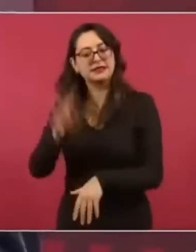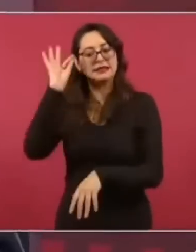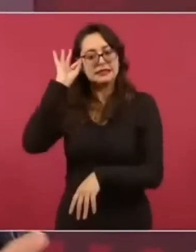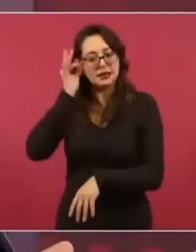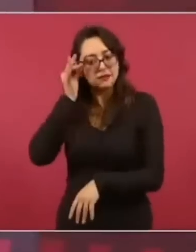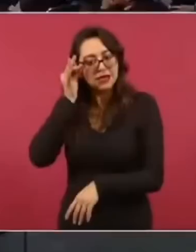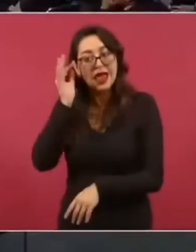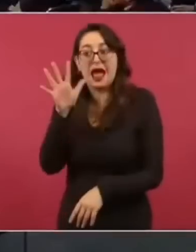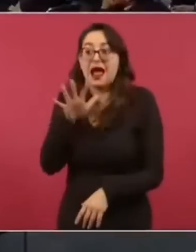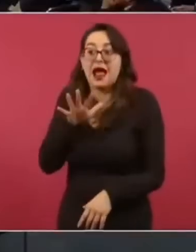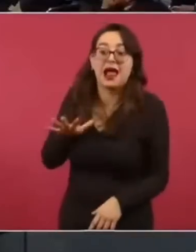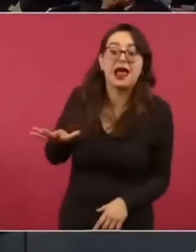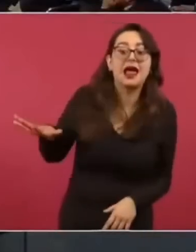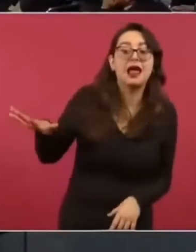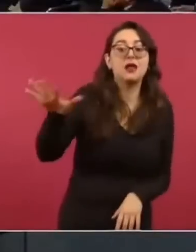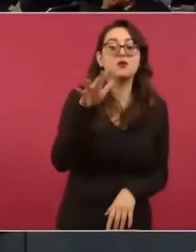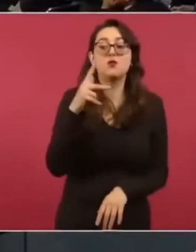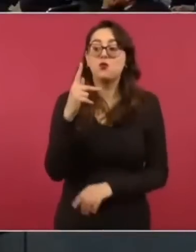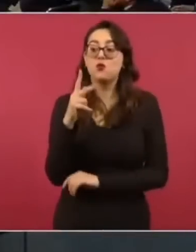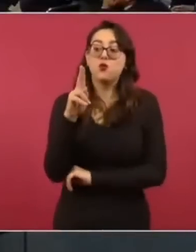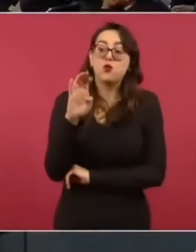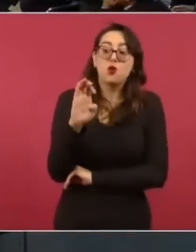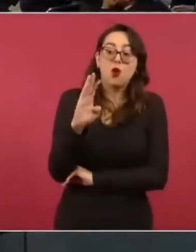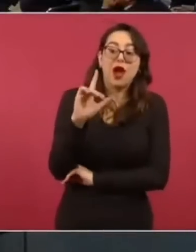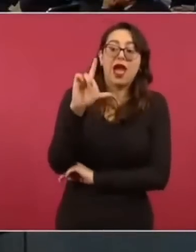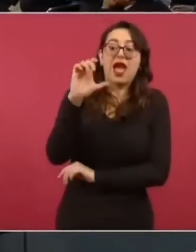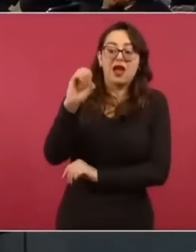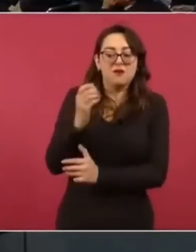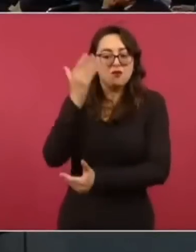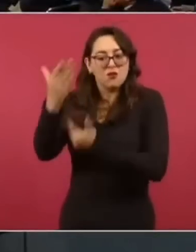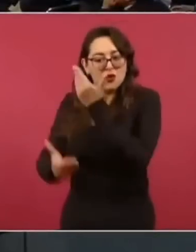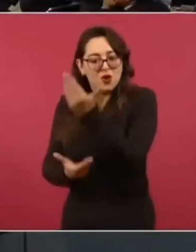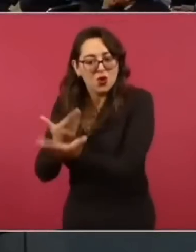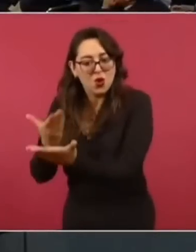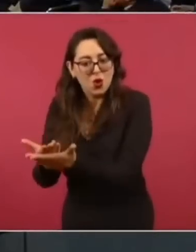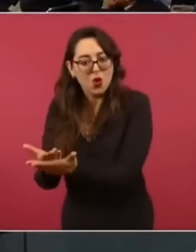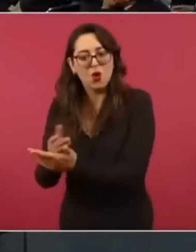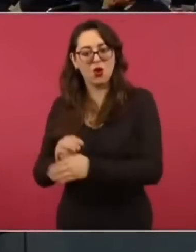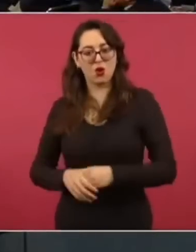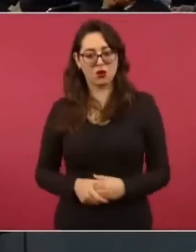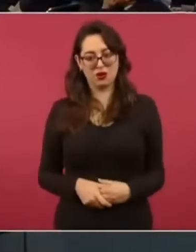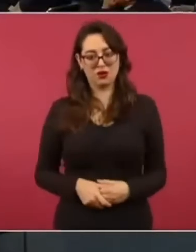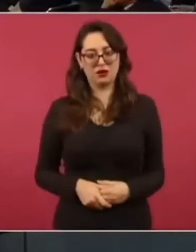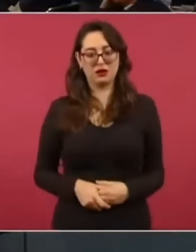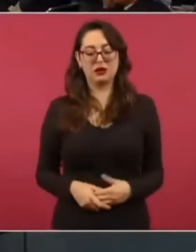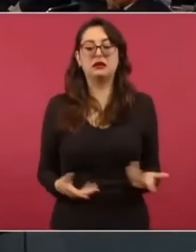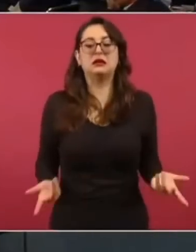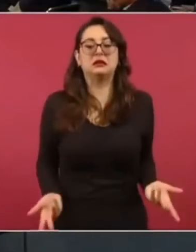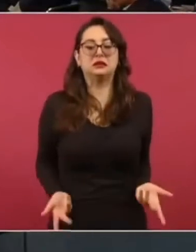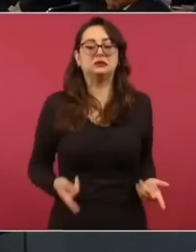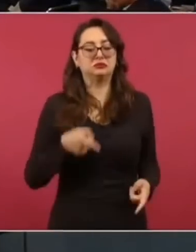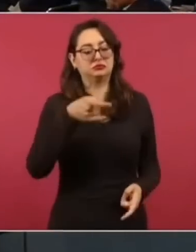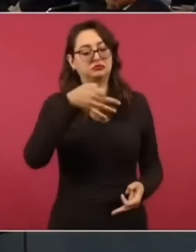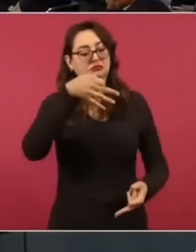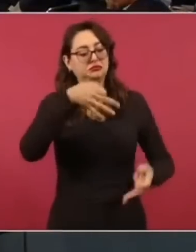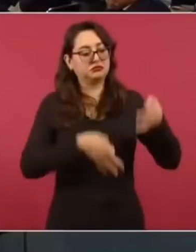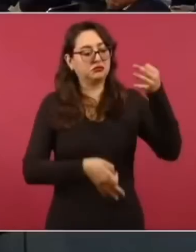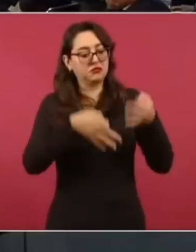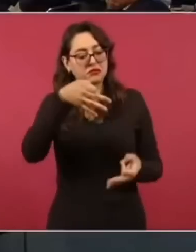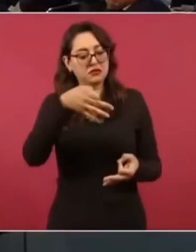Porque si al presidente lo eligen los